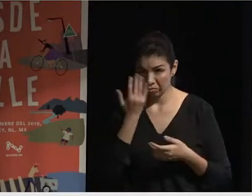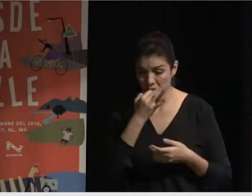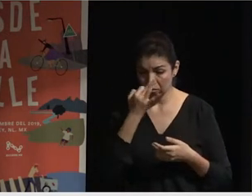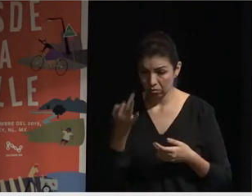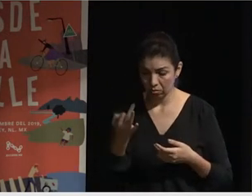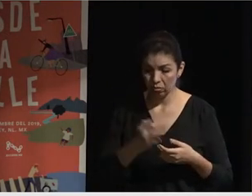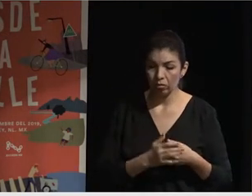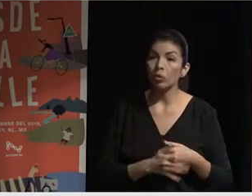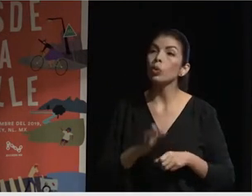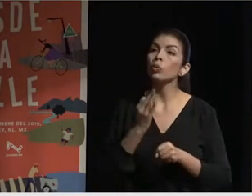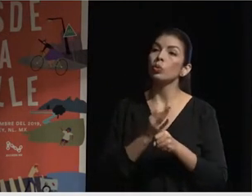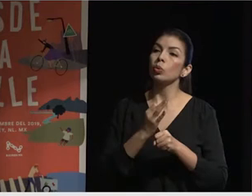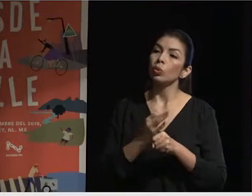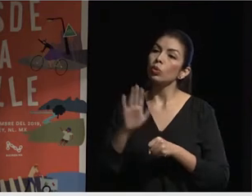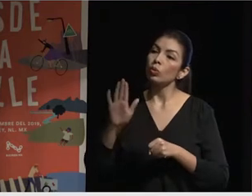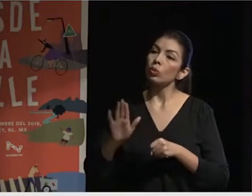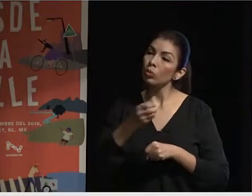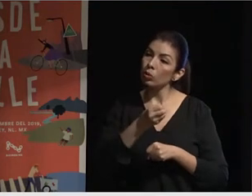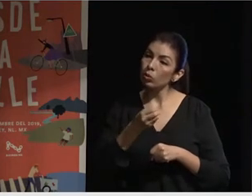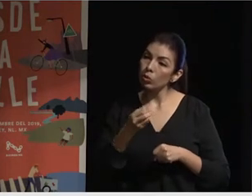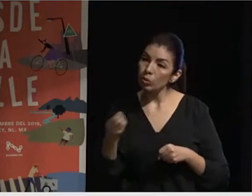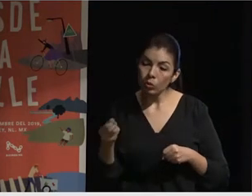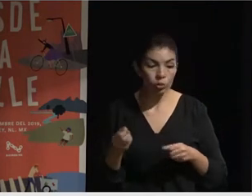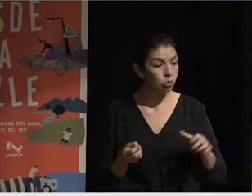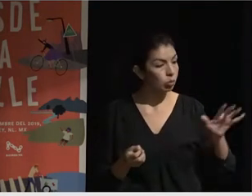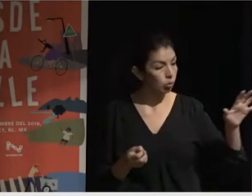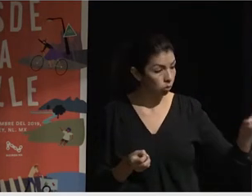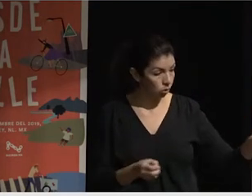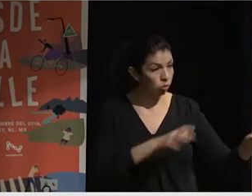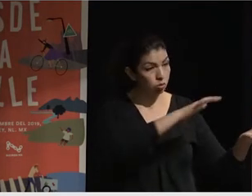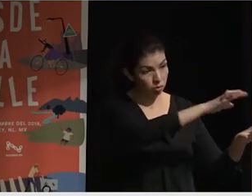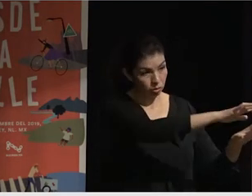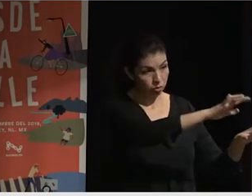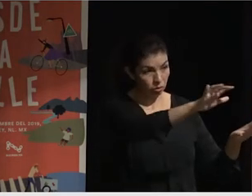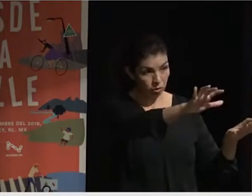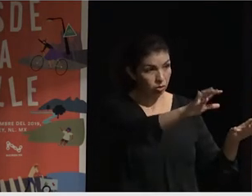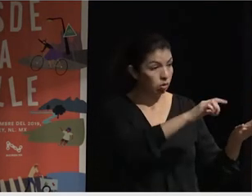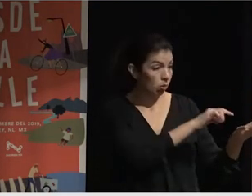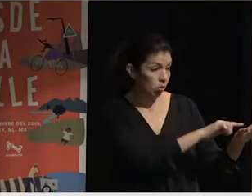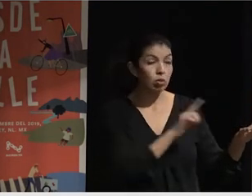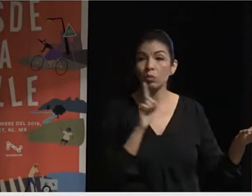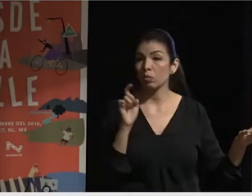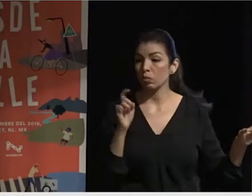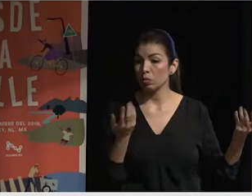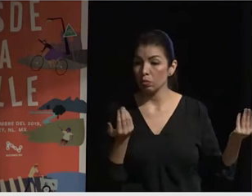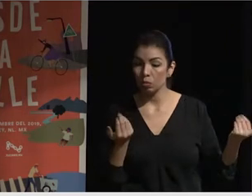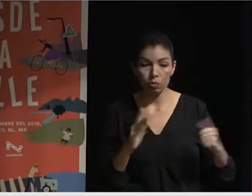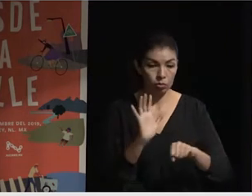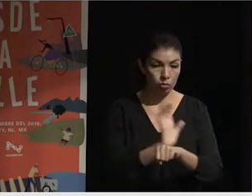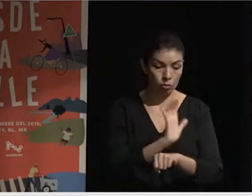dentro de los asentamientos informales que tenemos que voltear a ver. Hoy en día, a pesar de carecer de servicios públicos, hoy en día, a pesar